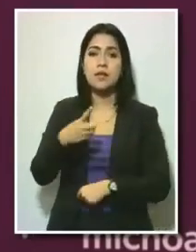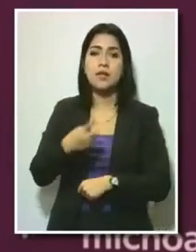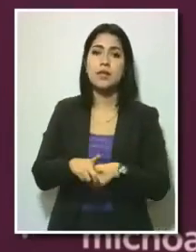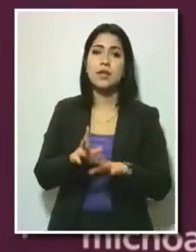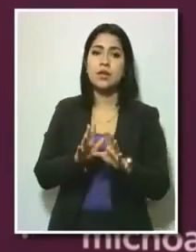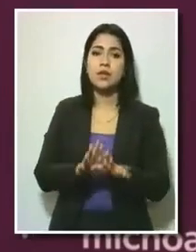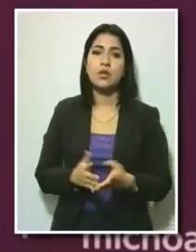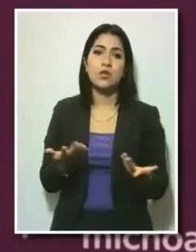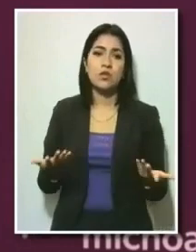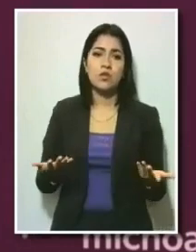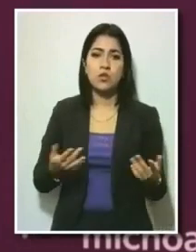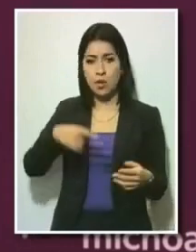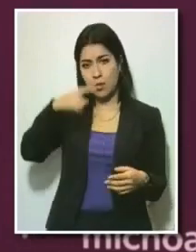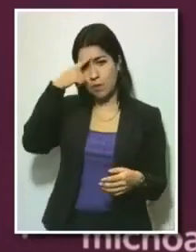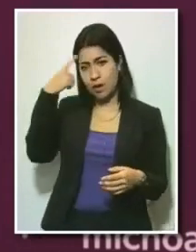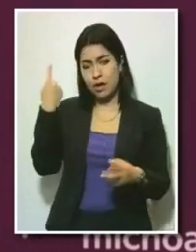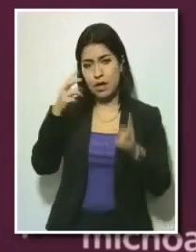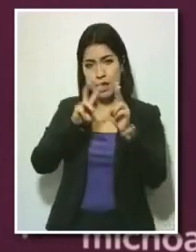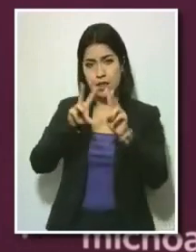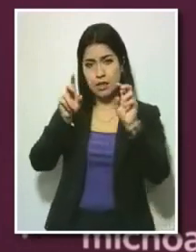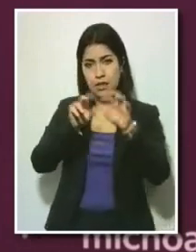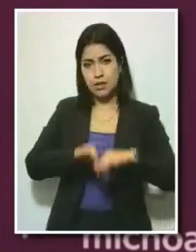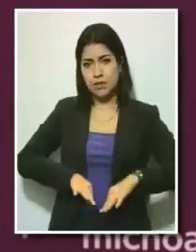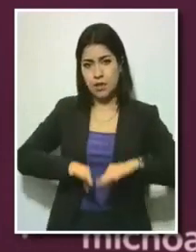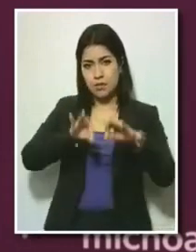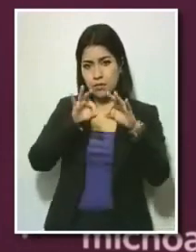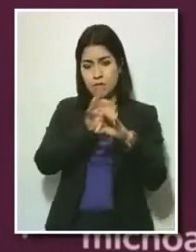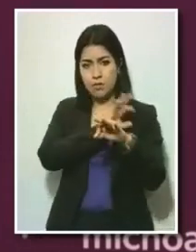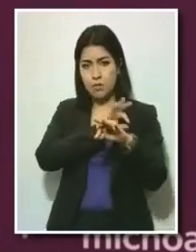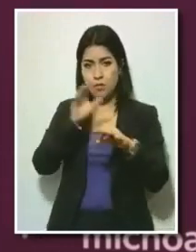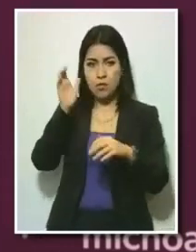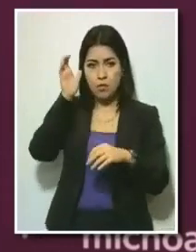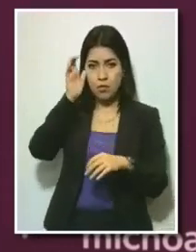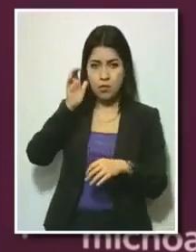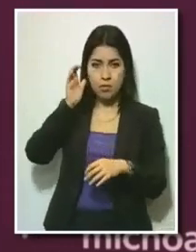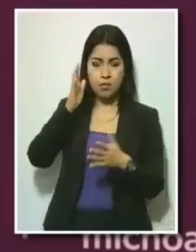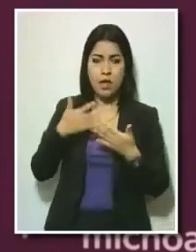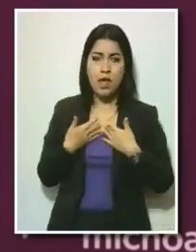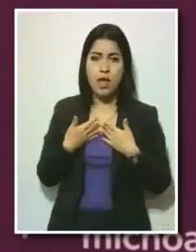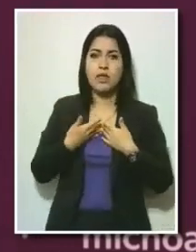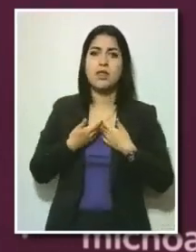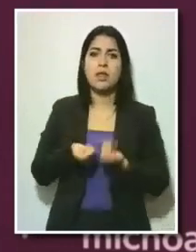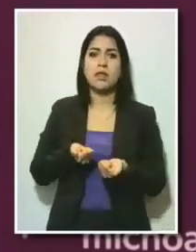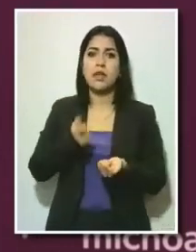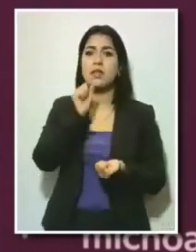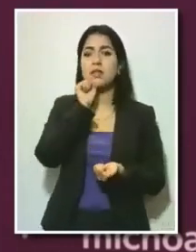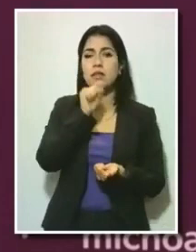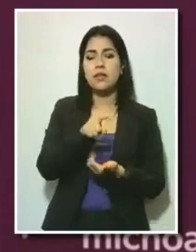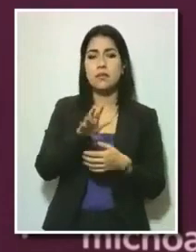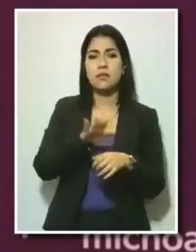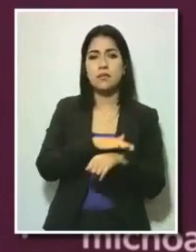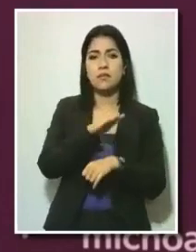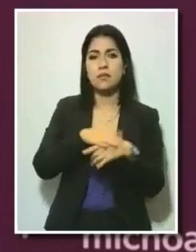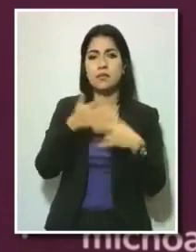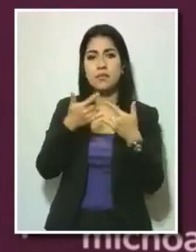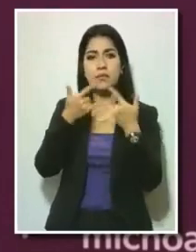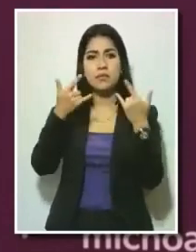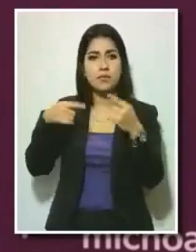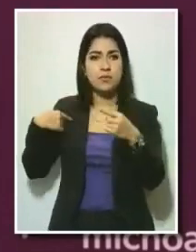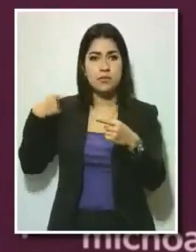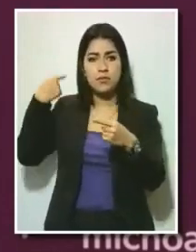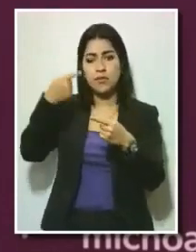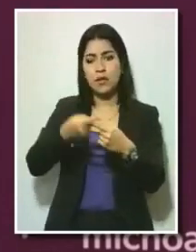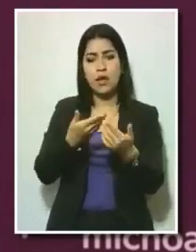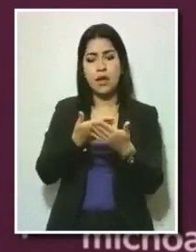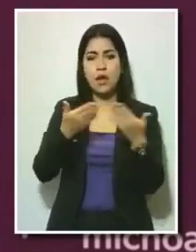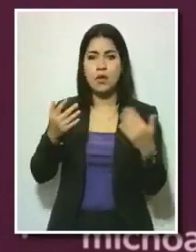principal, que es la capacidad crítica, analítica, el resultado histórico de que hoy nuestro